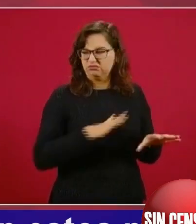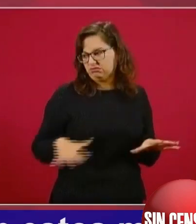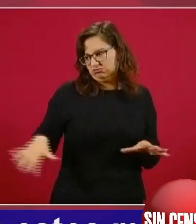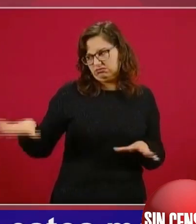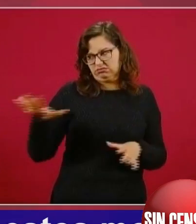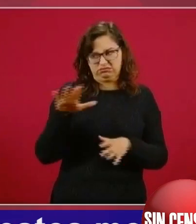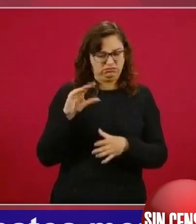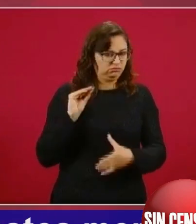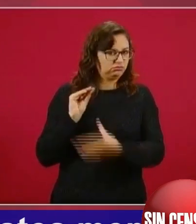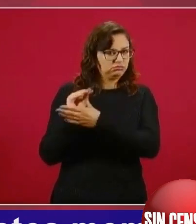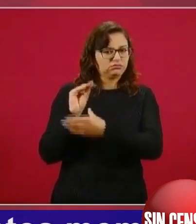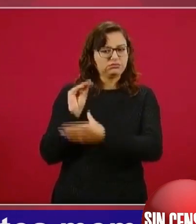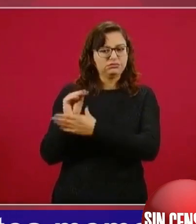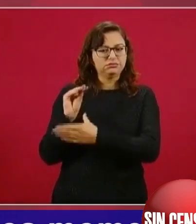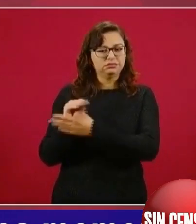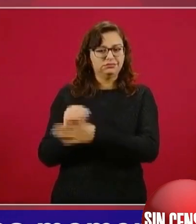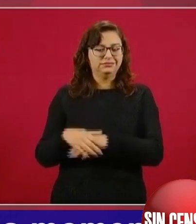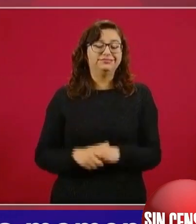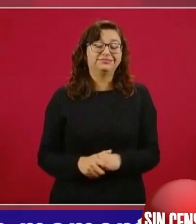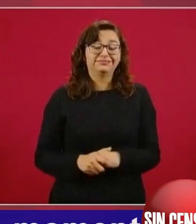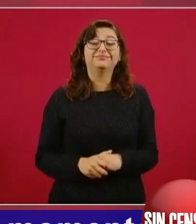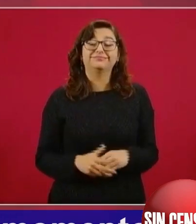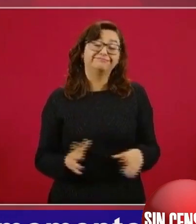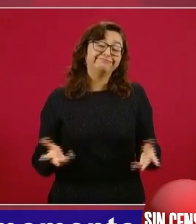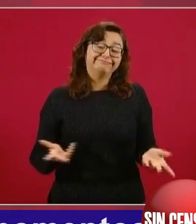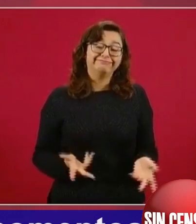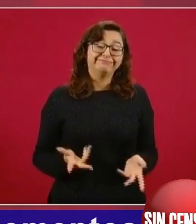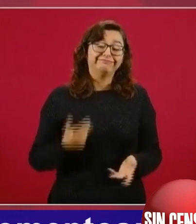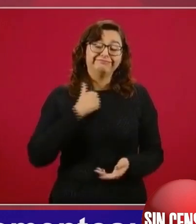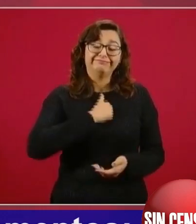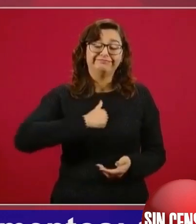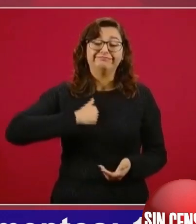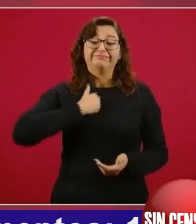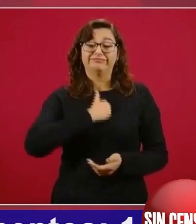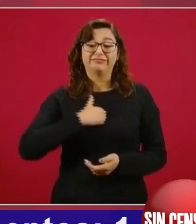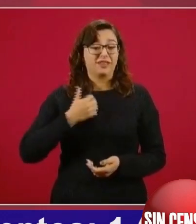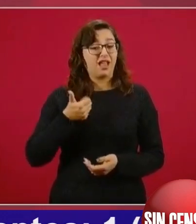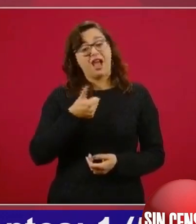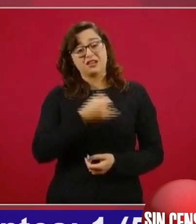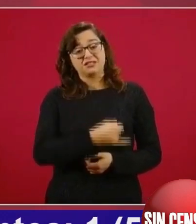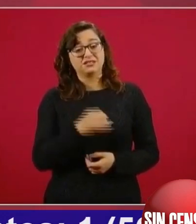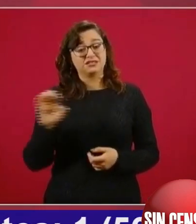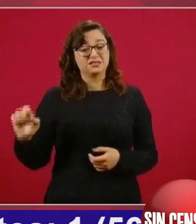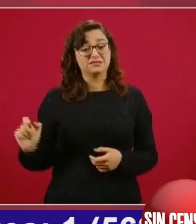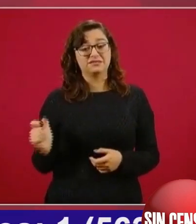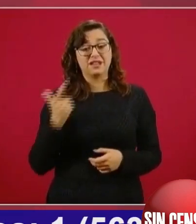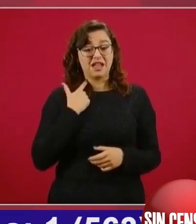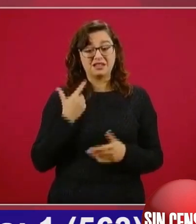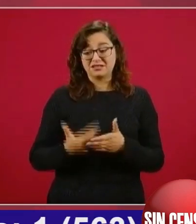también en la educación y en la academia.